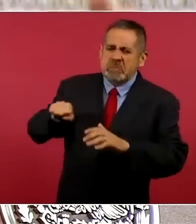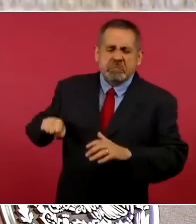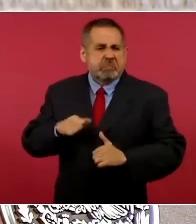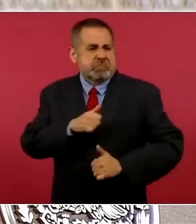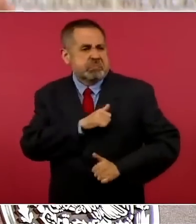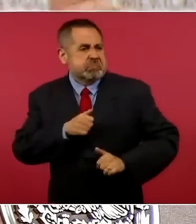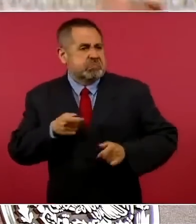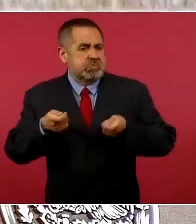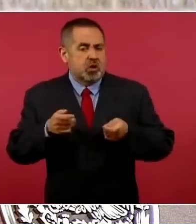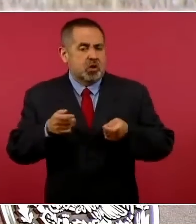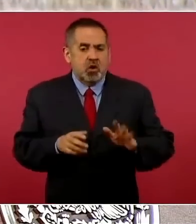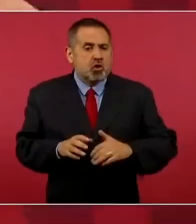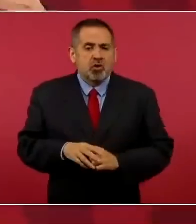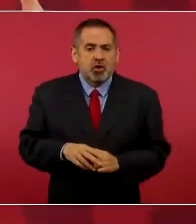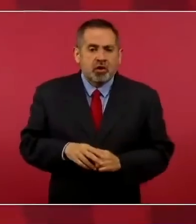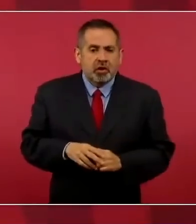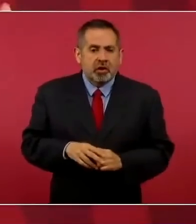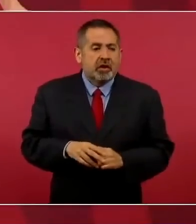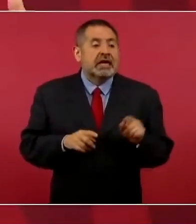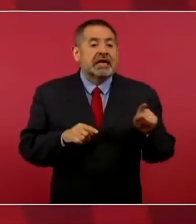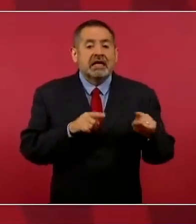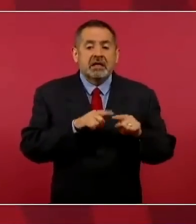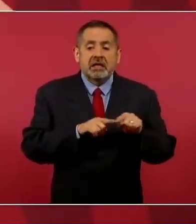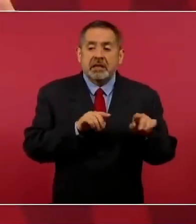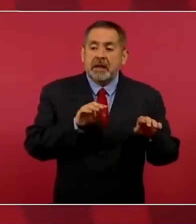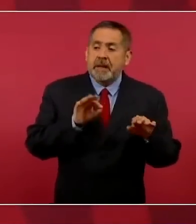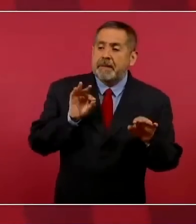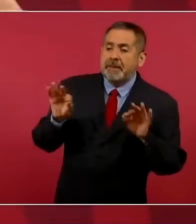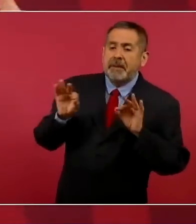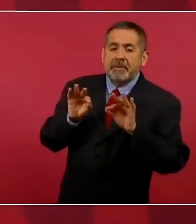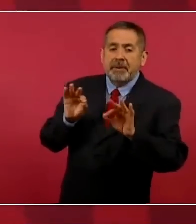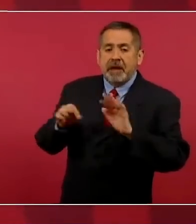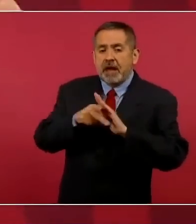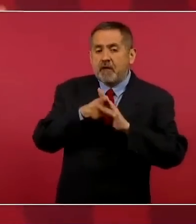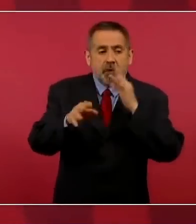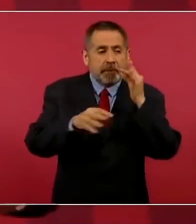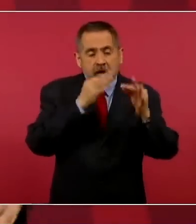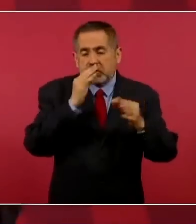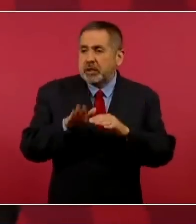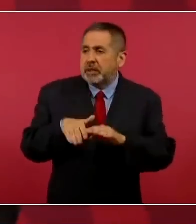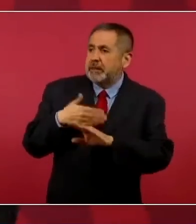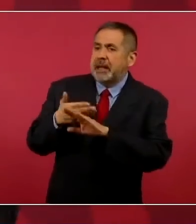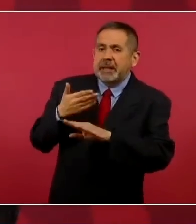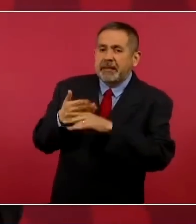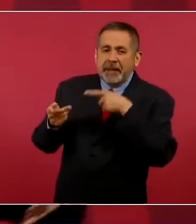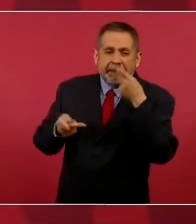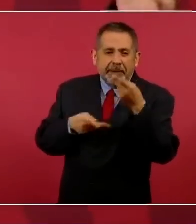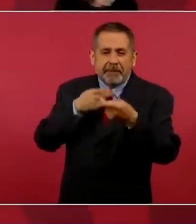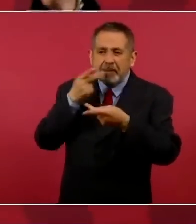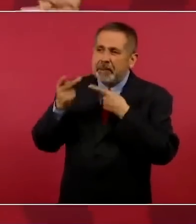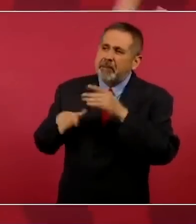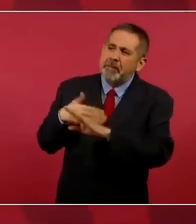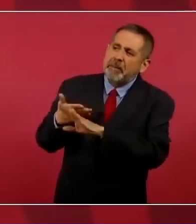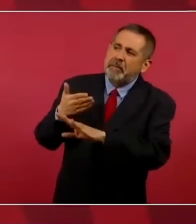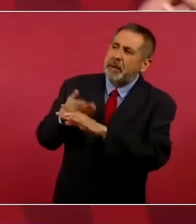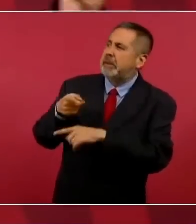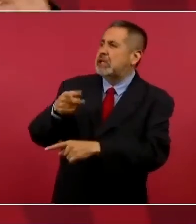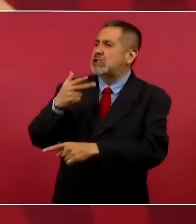empiezan a desgastar a la autoridad con los medios de información, que los